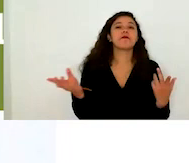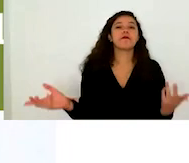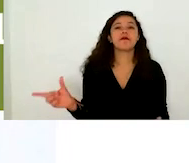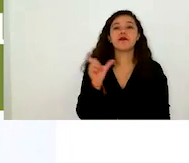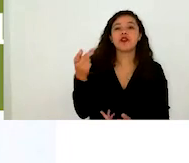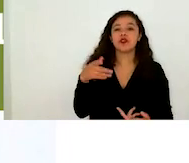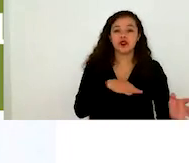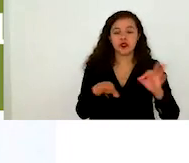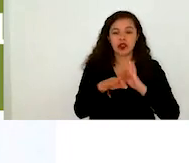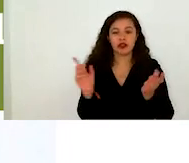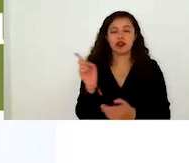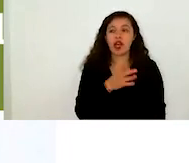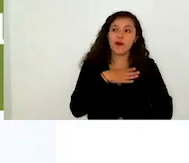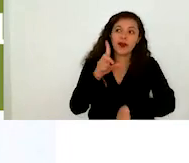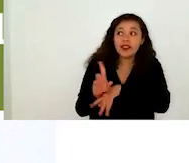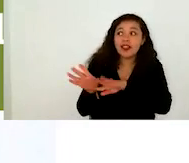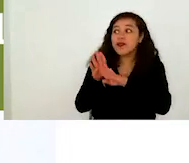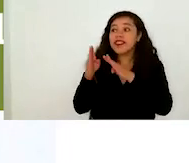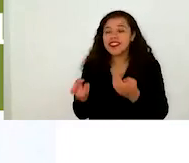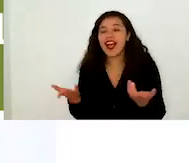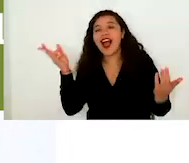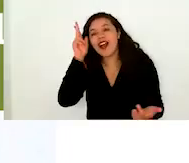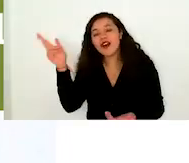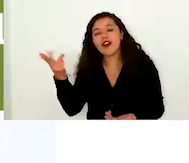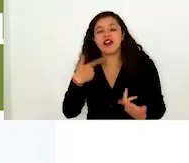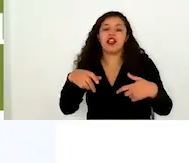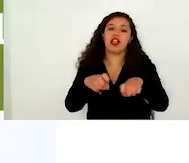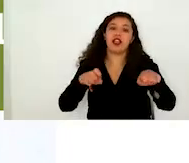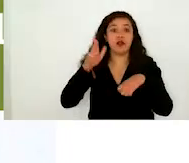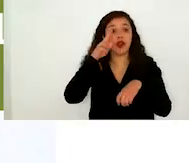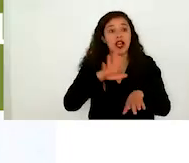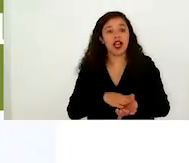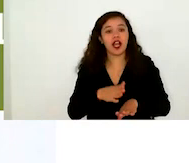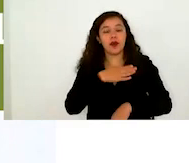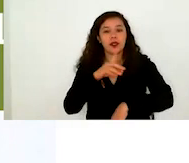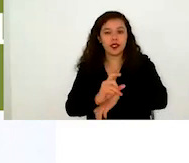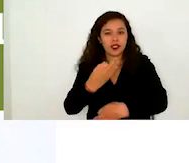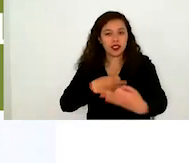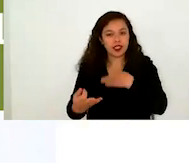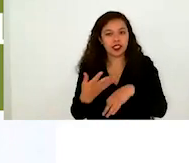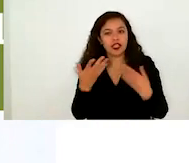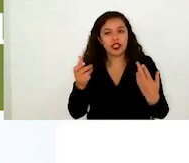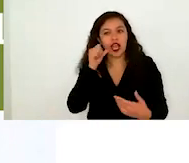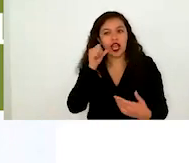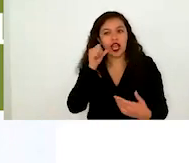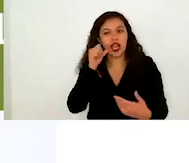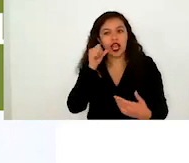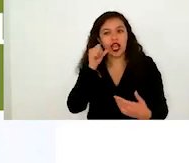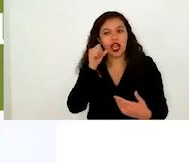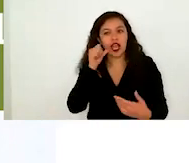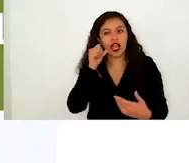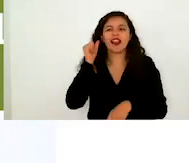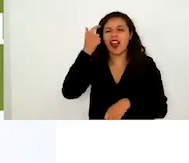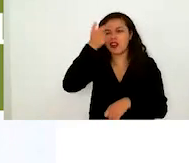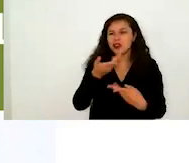trabajo buenos días cómo están llegan con el equipo que tal como les dije debería estar ya ayer como pasaron la noche estamos